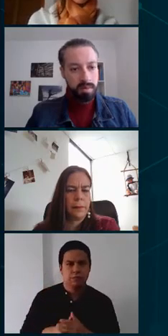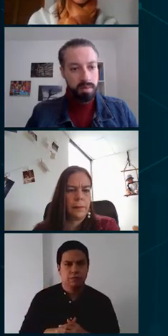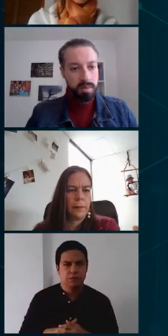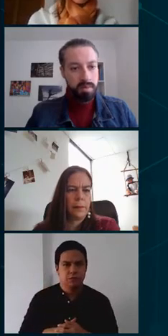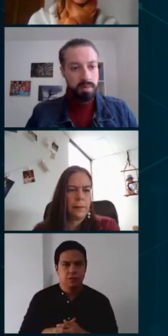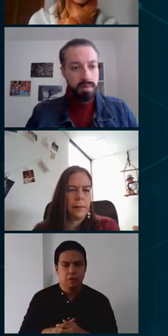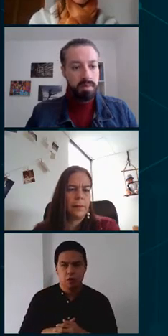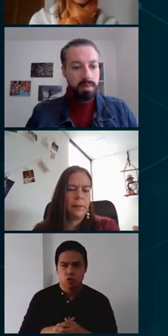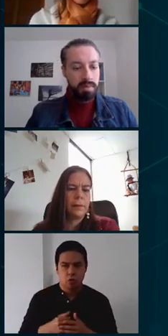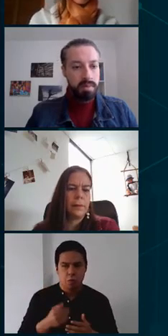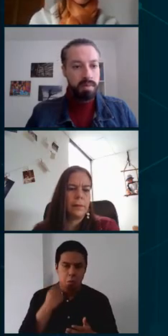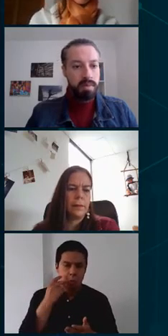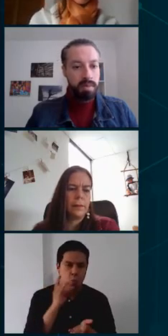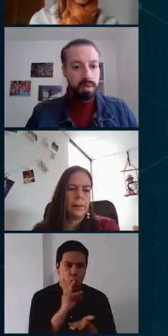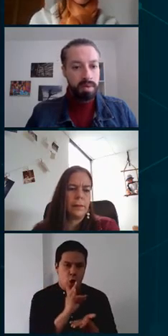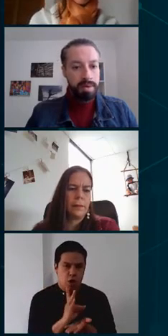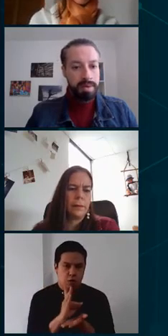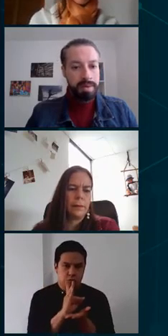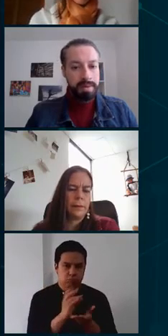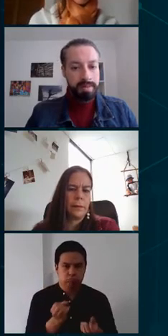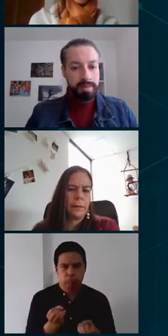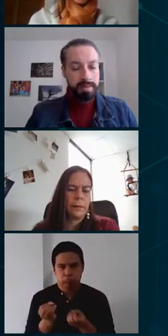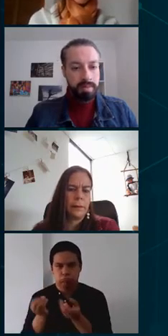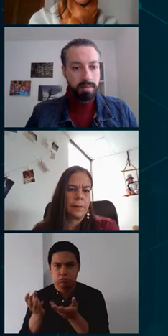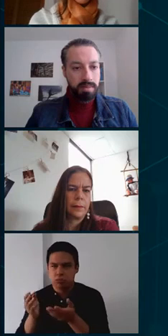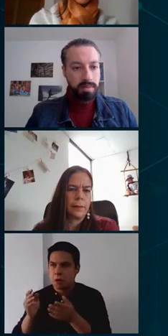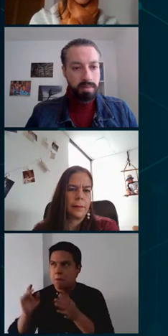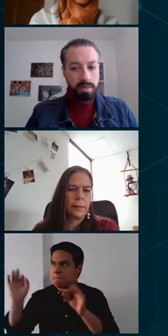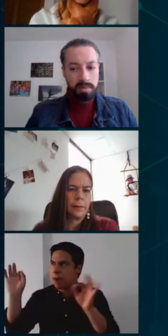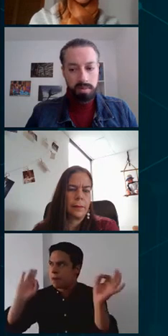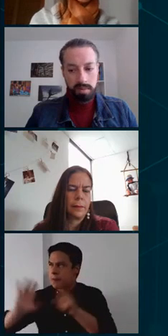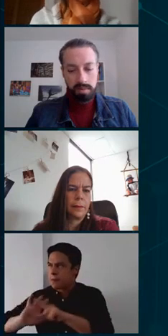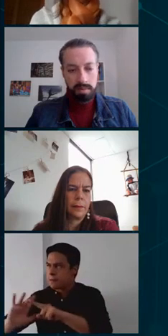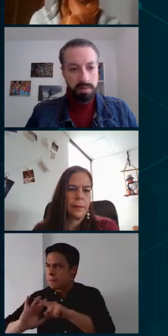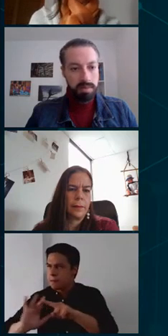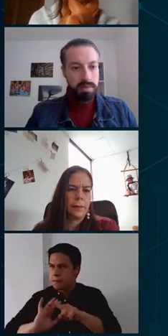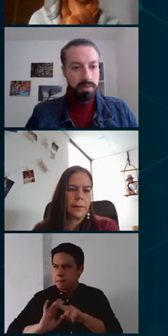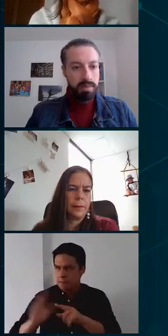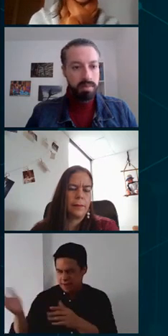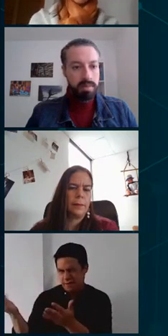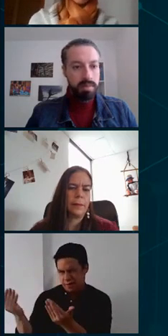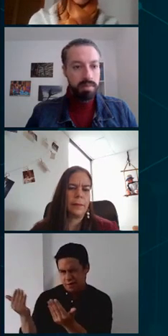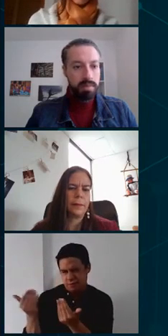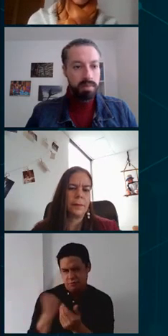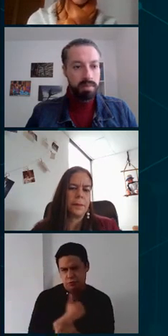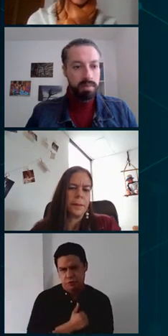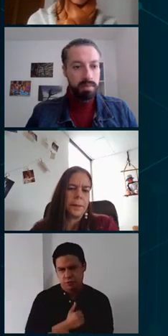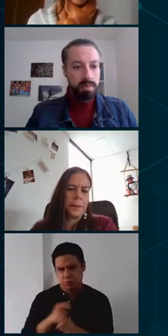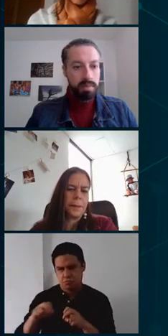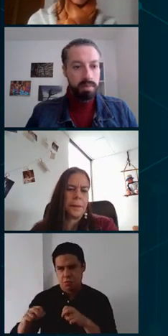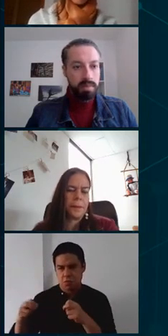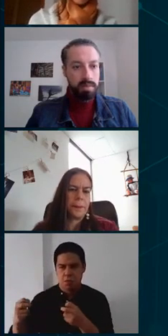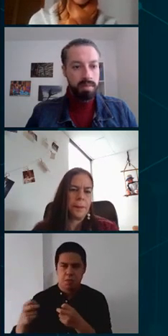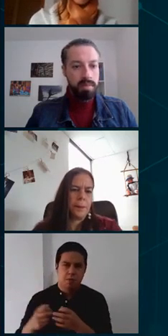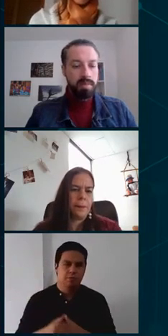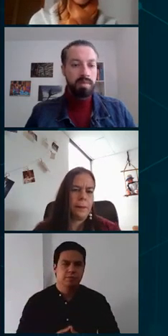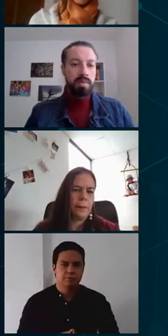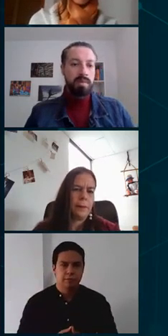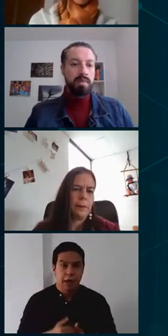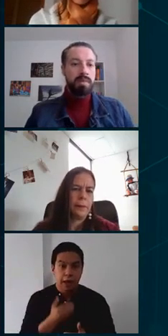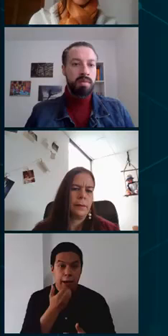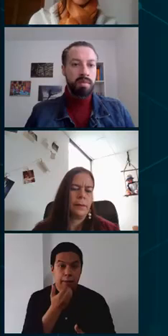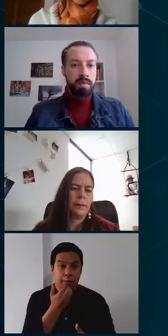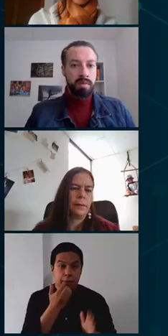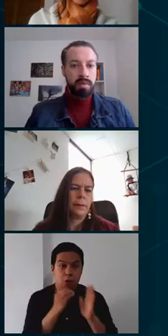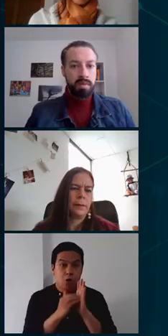prototipo realmente nos sirve. ¿Bien? Tratar de encontrar algunas personas que nos pueden hacer de usuarios serviría, pero no sería tan eficiente